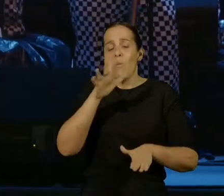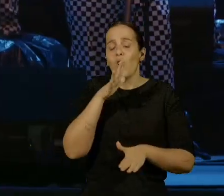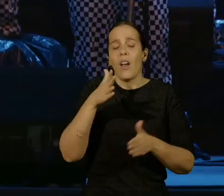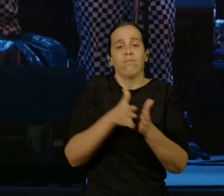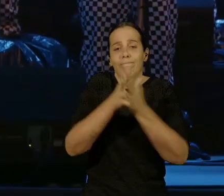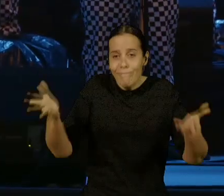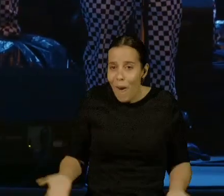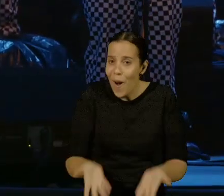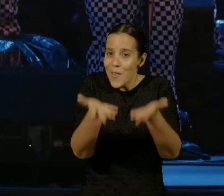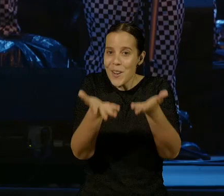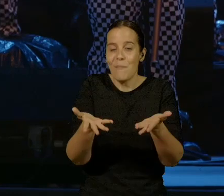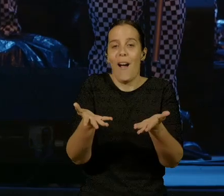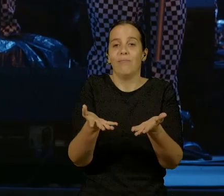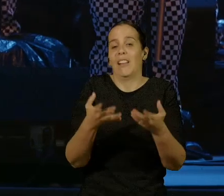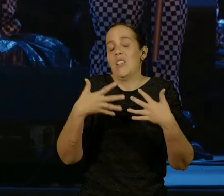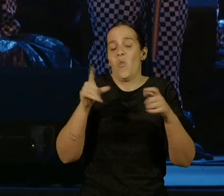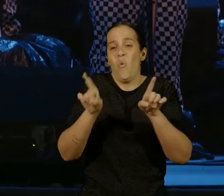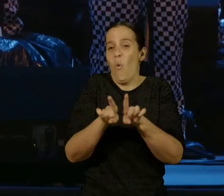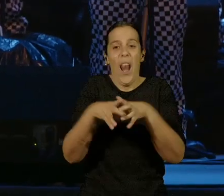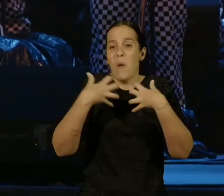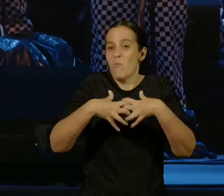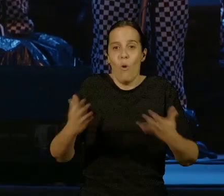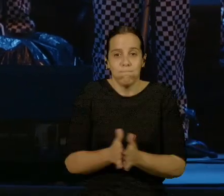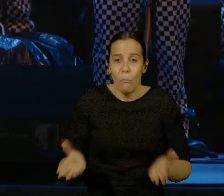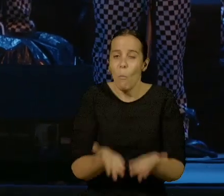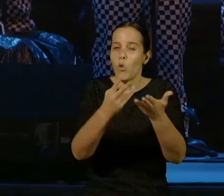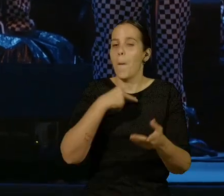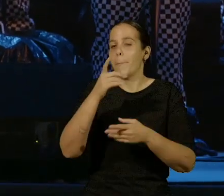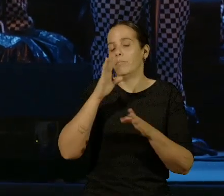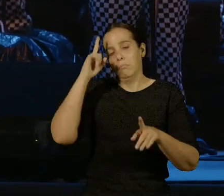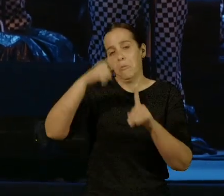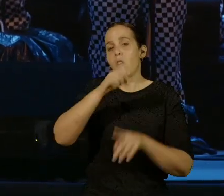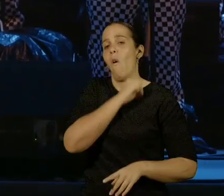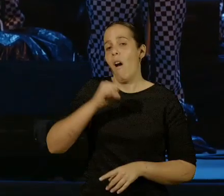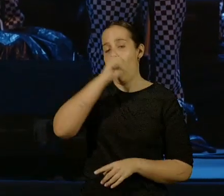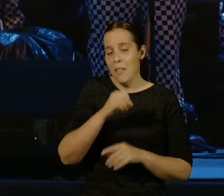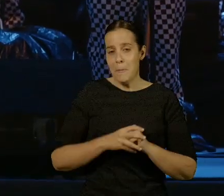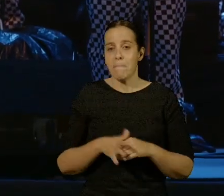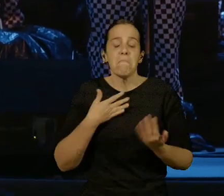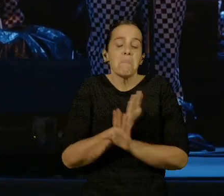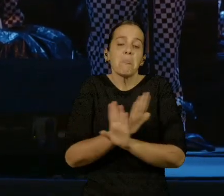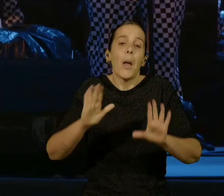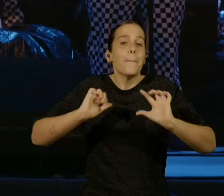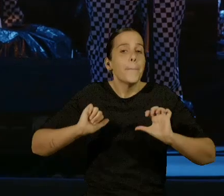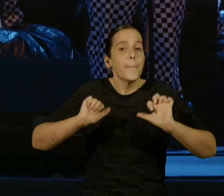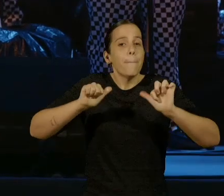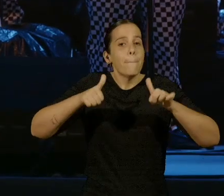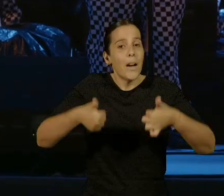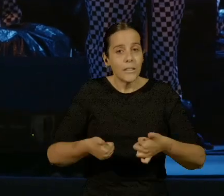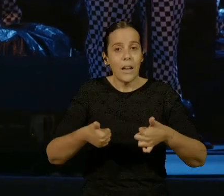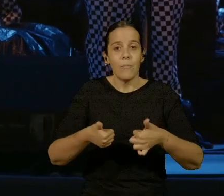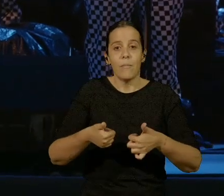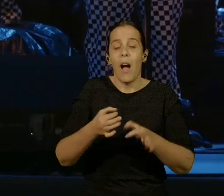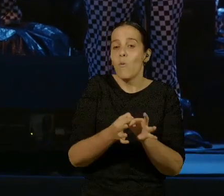empuje, son el motor de nuestra garganta. Y nada, queremos empezar, sobre todo darle